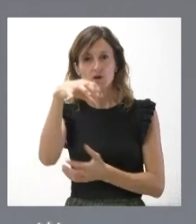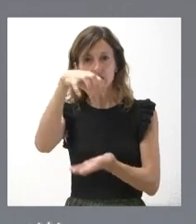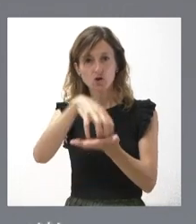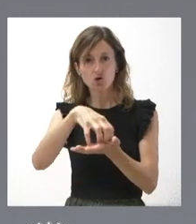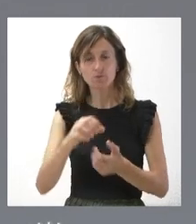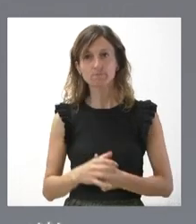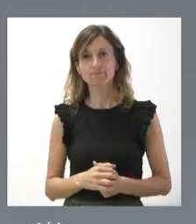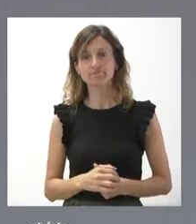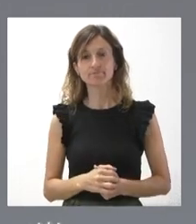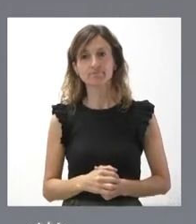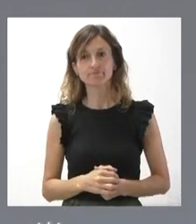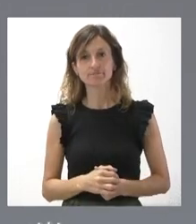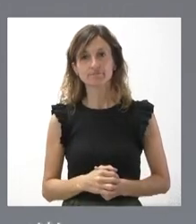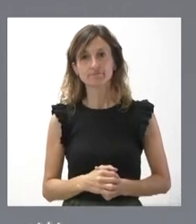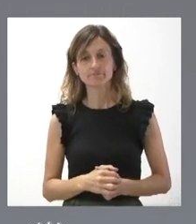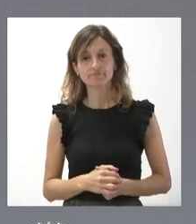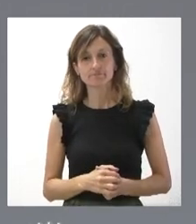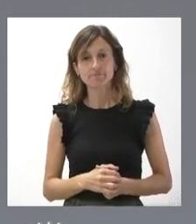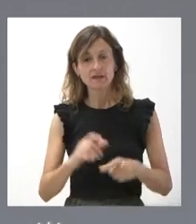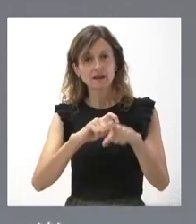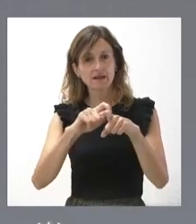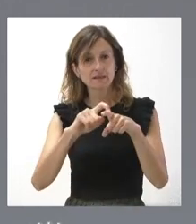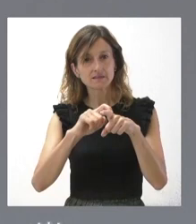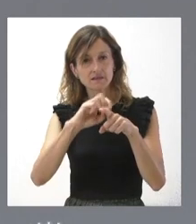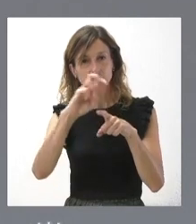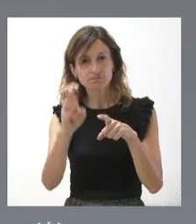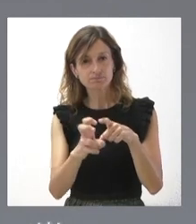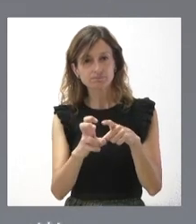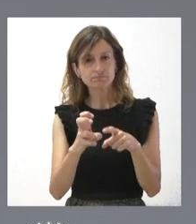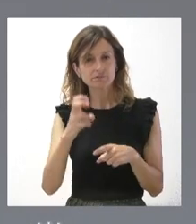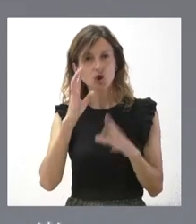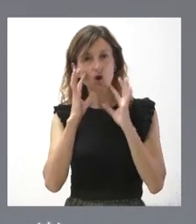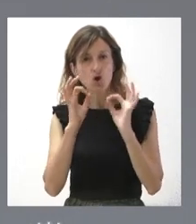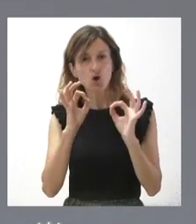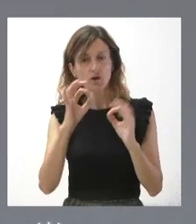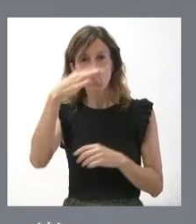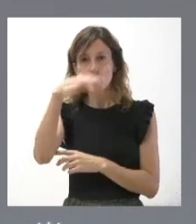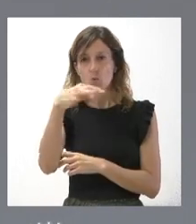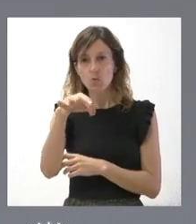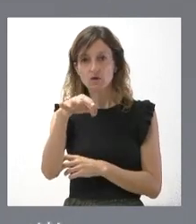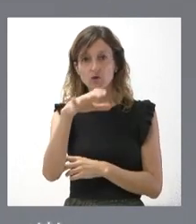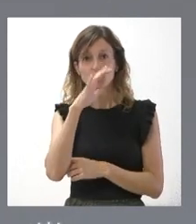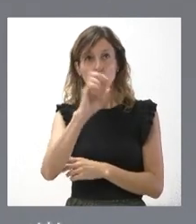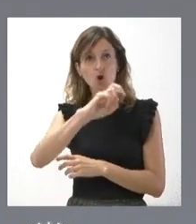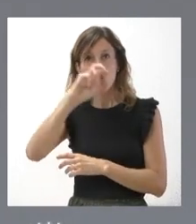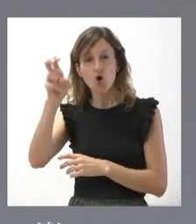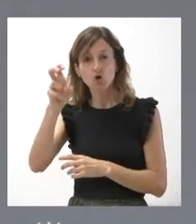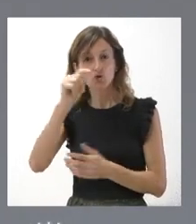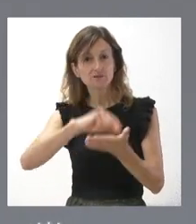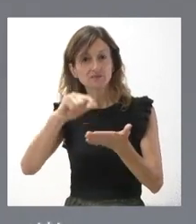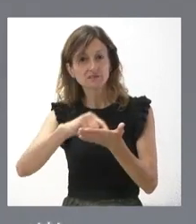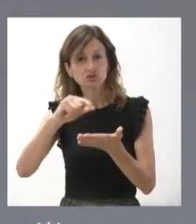singular y único. Tiene singularidades evidentes y además es único, porque no hay otra, de todos los escritores